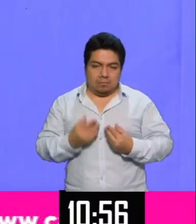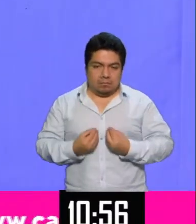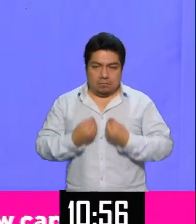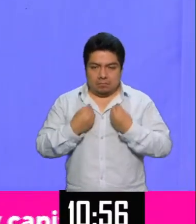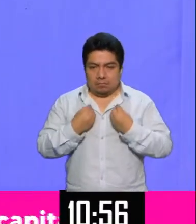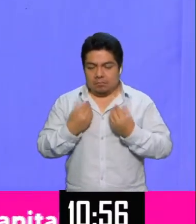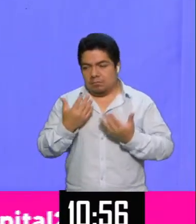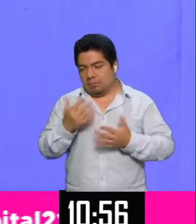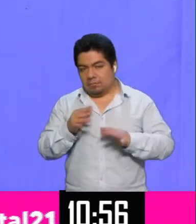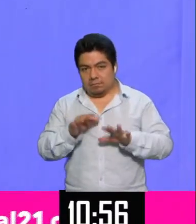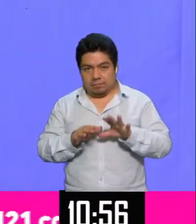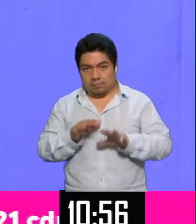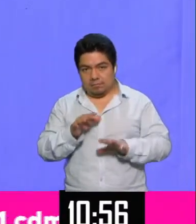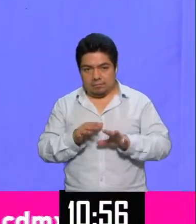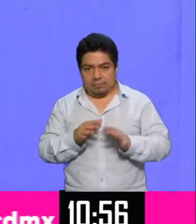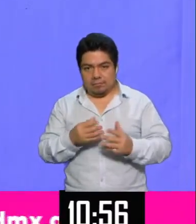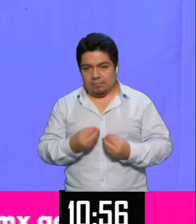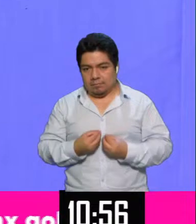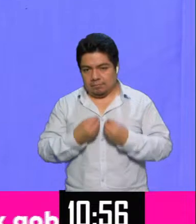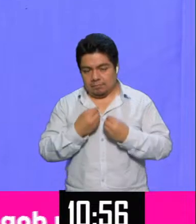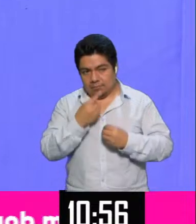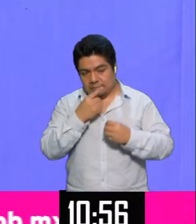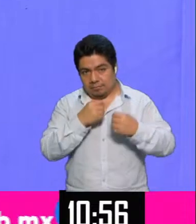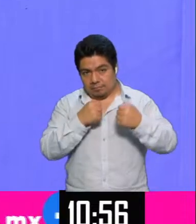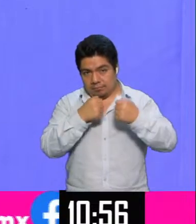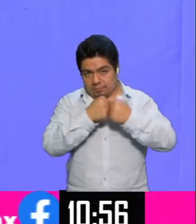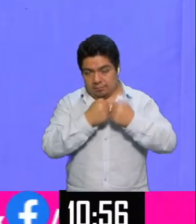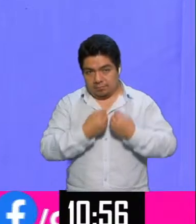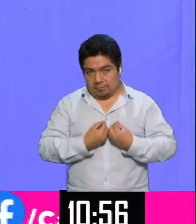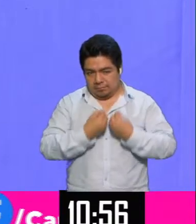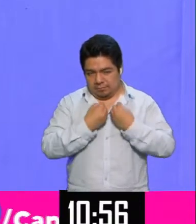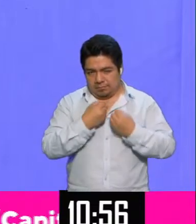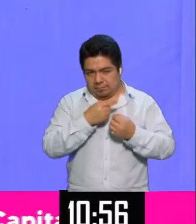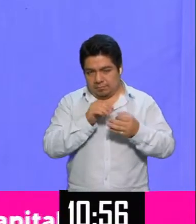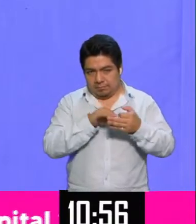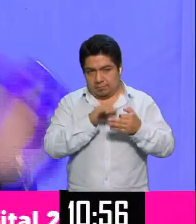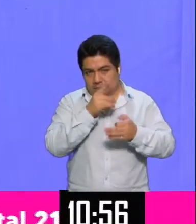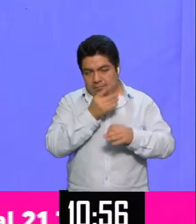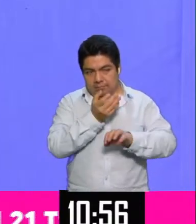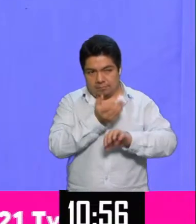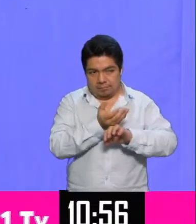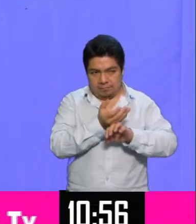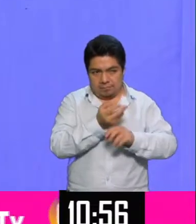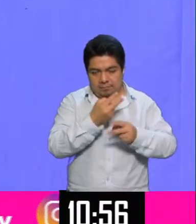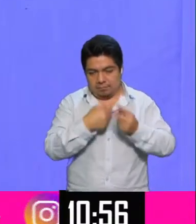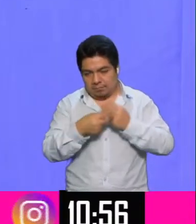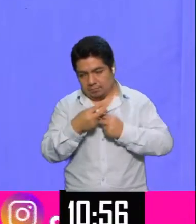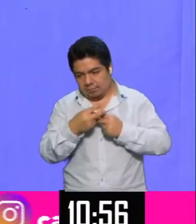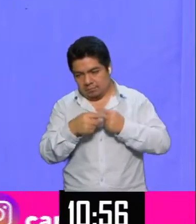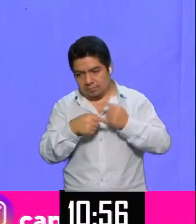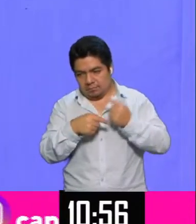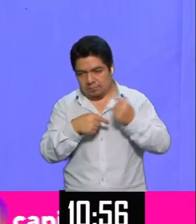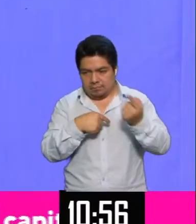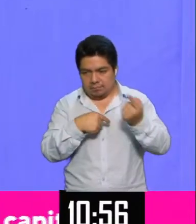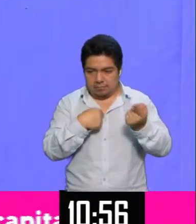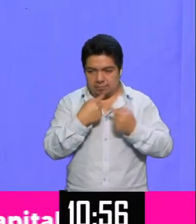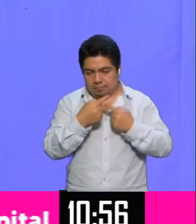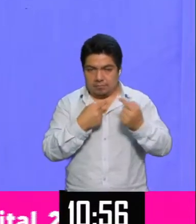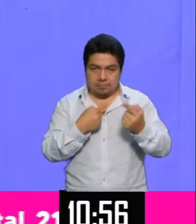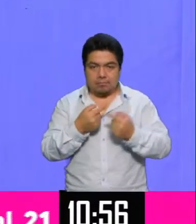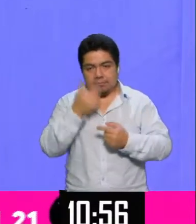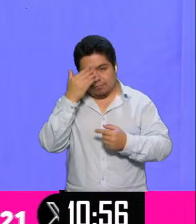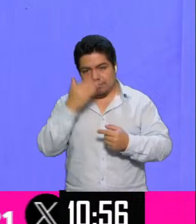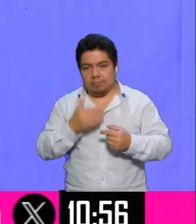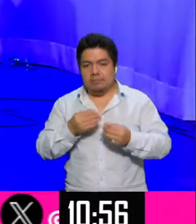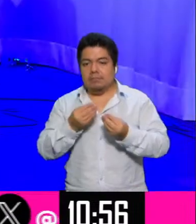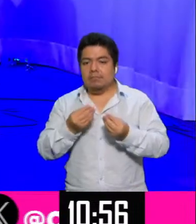tocó por ahí una parte de estar viviendo en la frontera y de estar en Estados Unidos, regresar y saber que tenemos Tenemos